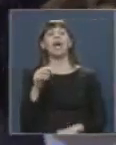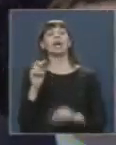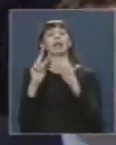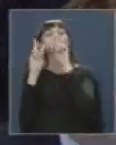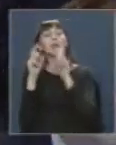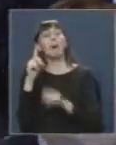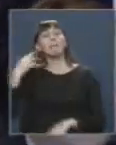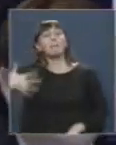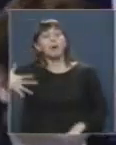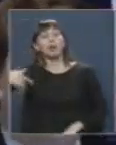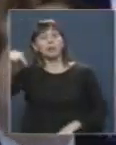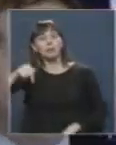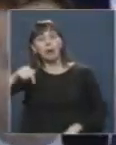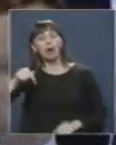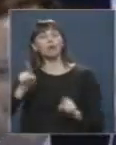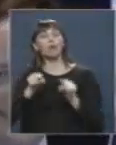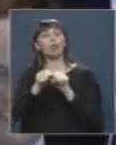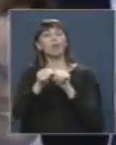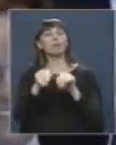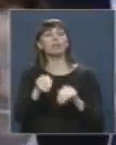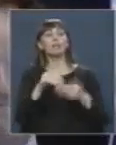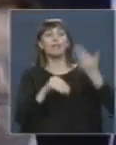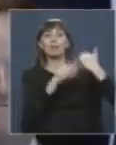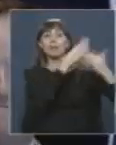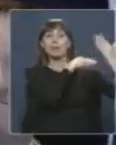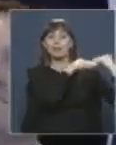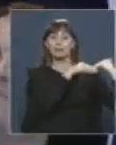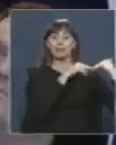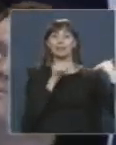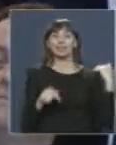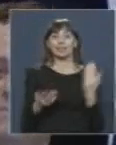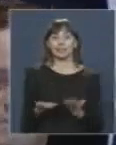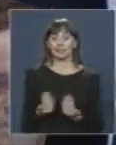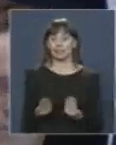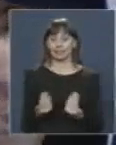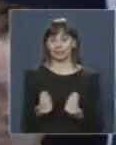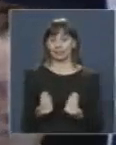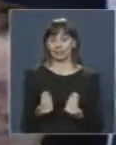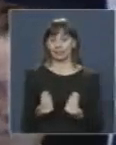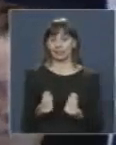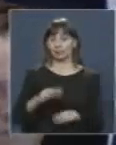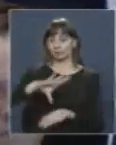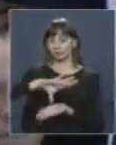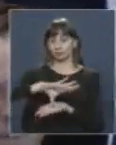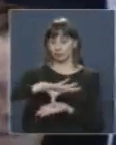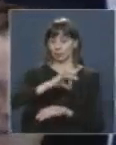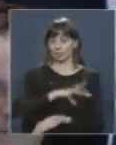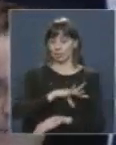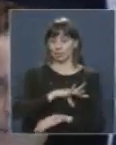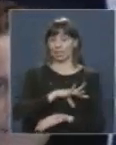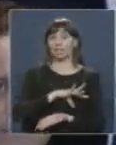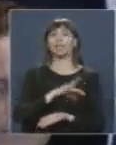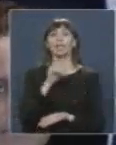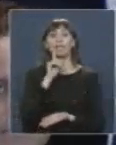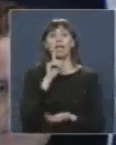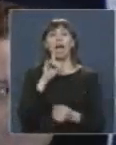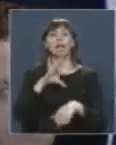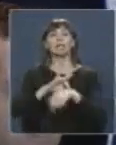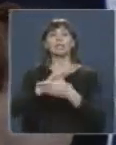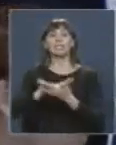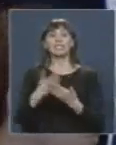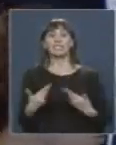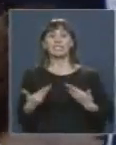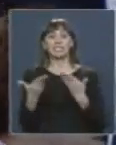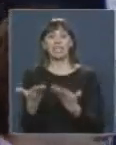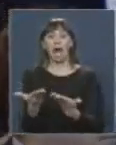mismas que ayer. Hoy no solo requerimos como país de un sistema de salud digno con